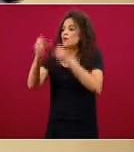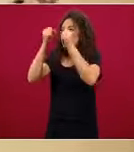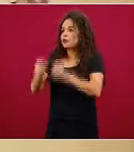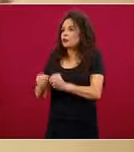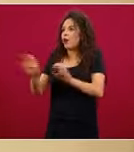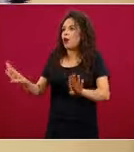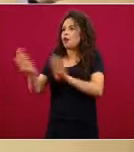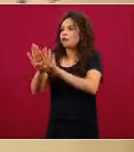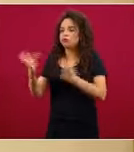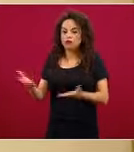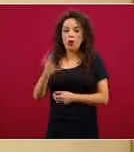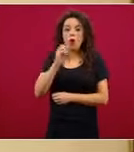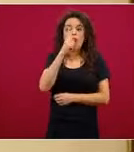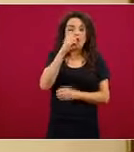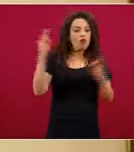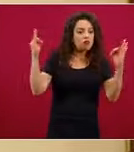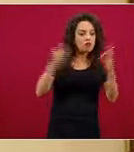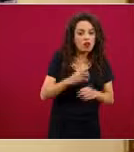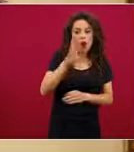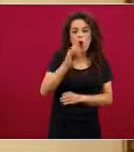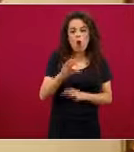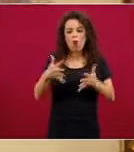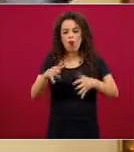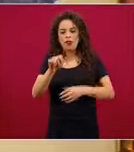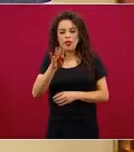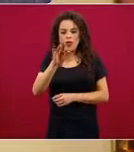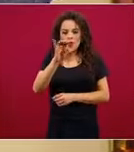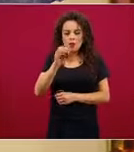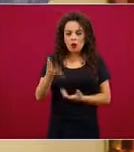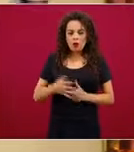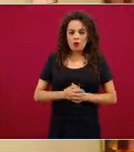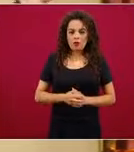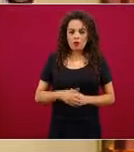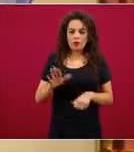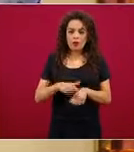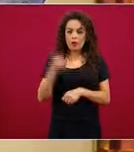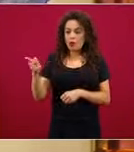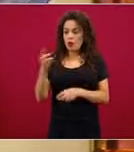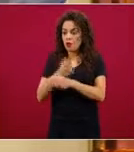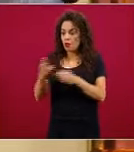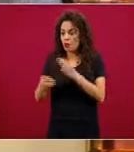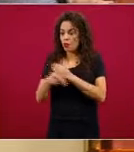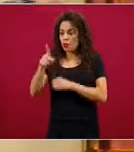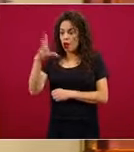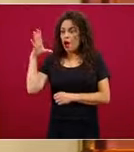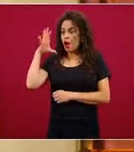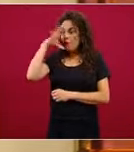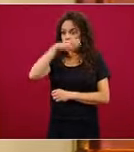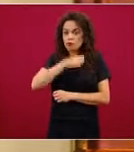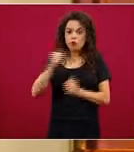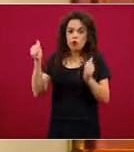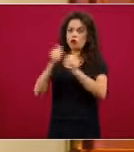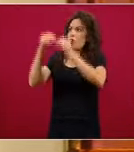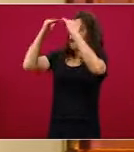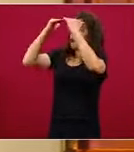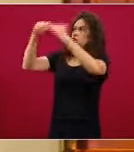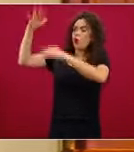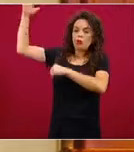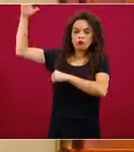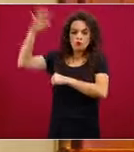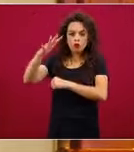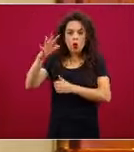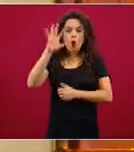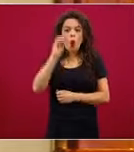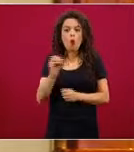esté fría o tibia o medio calentada porque los equipos se calientan con equipos solares o con equipos a diésel